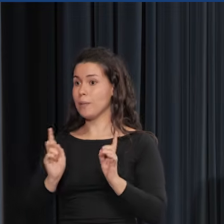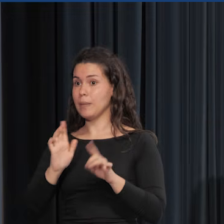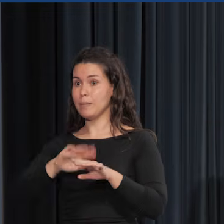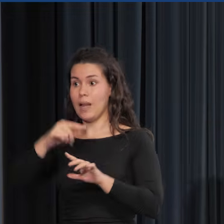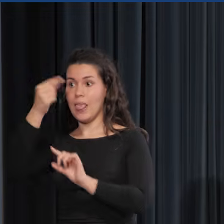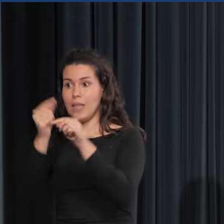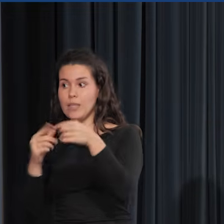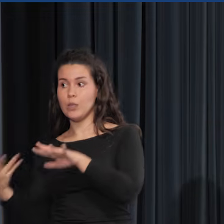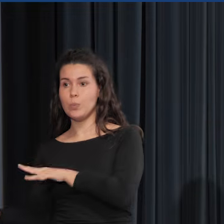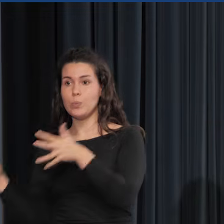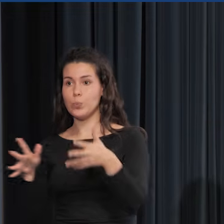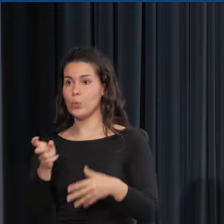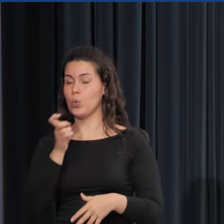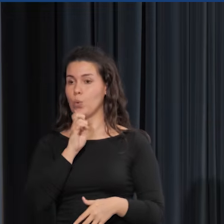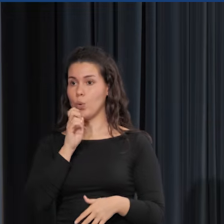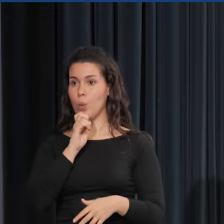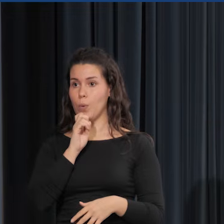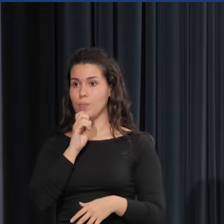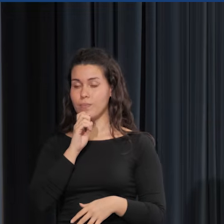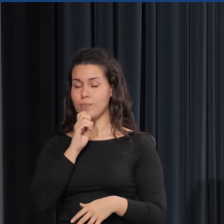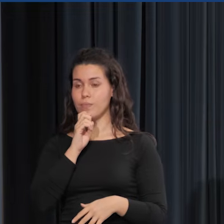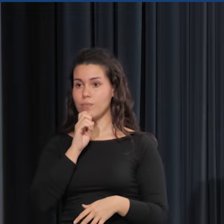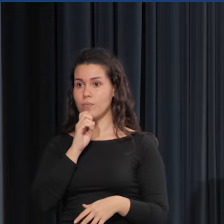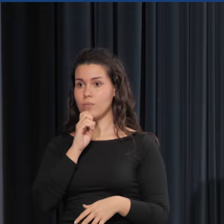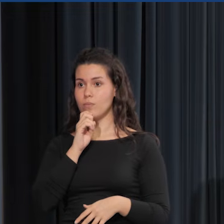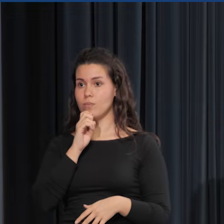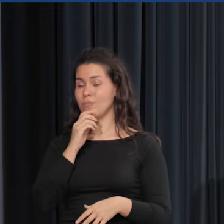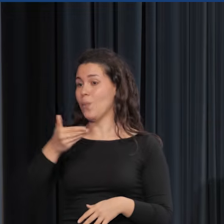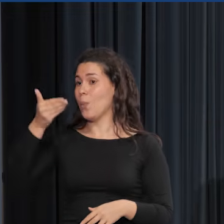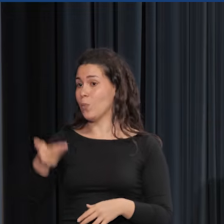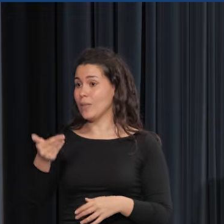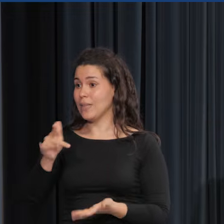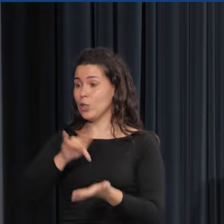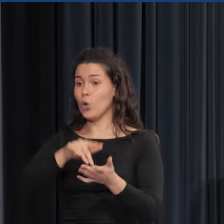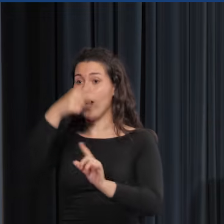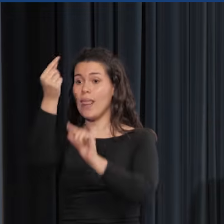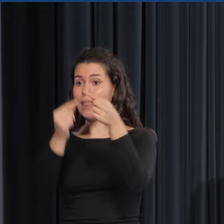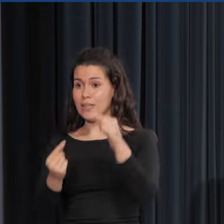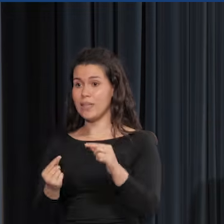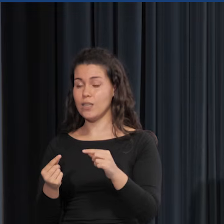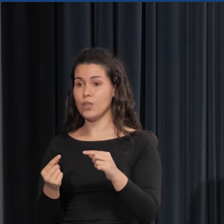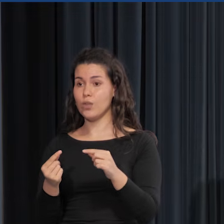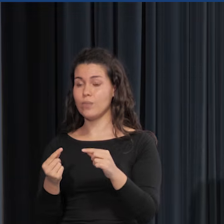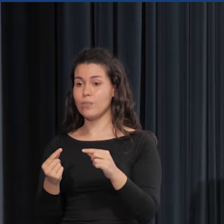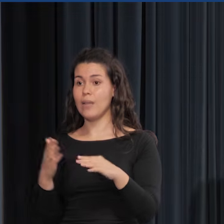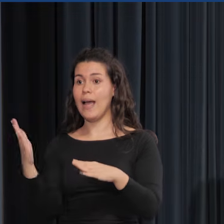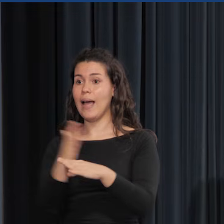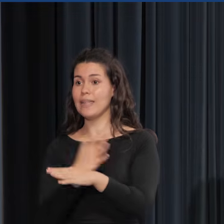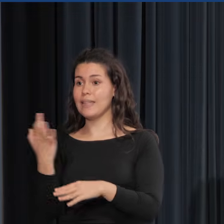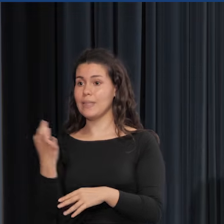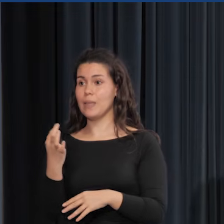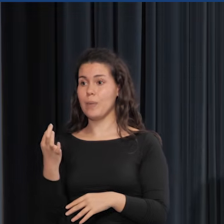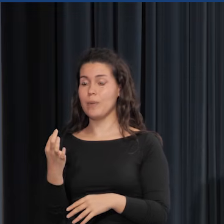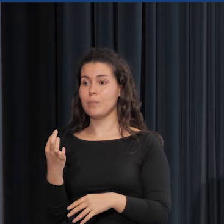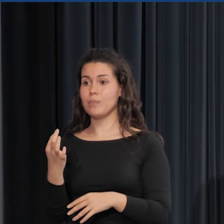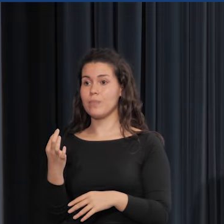diseño, tenemos que decir que es fundamental que durante el diseño se lleve a cabo un análisis de las afecciones que